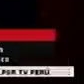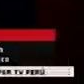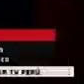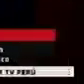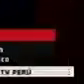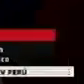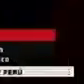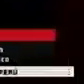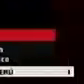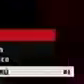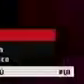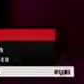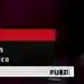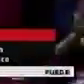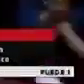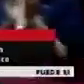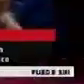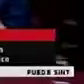Gracias.